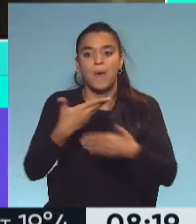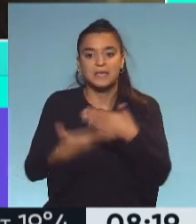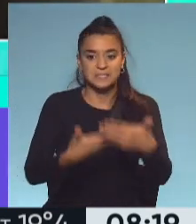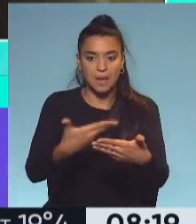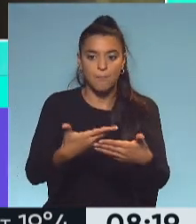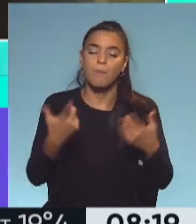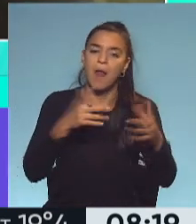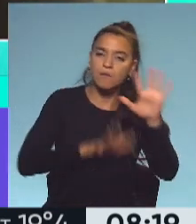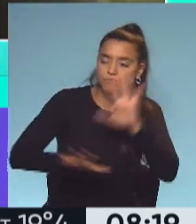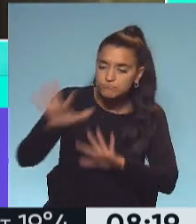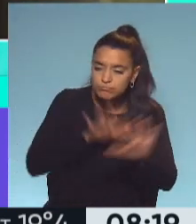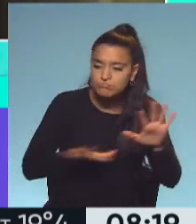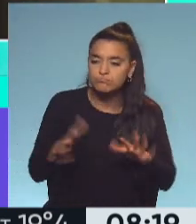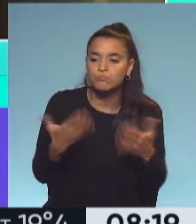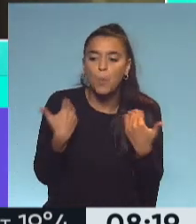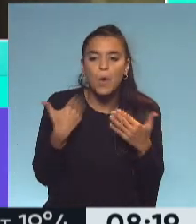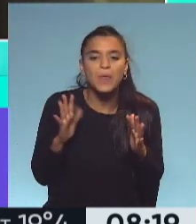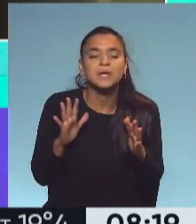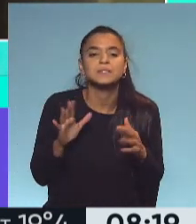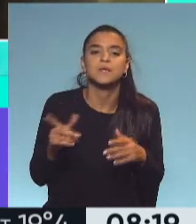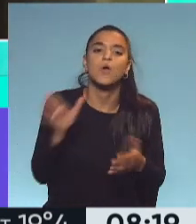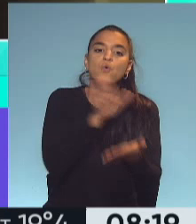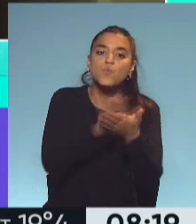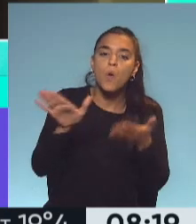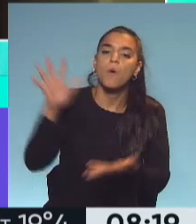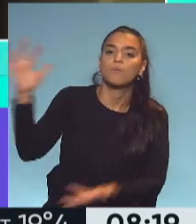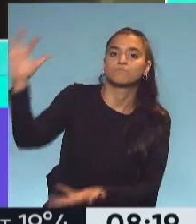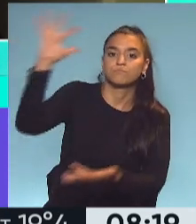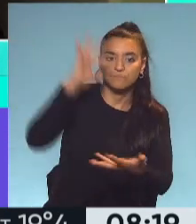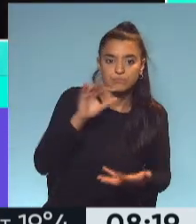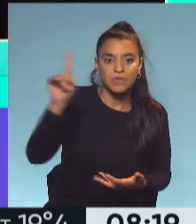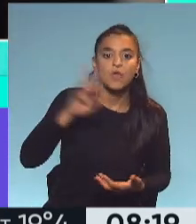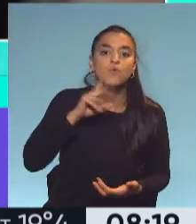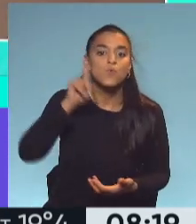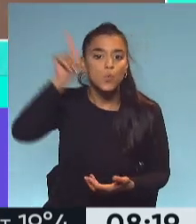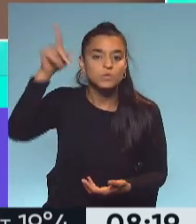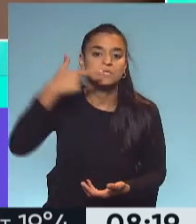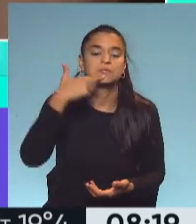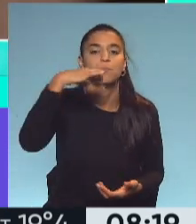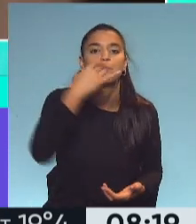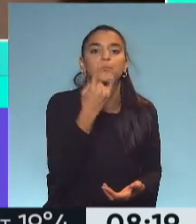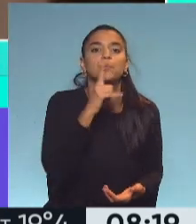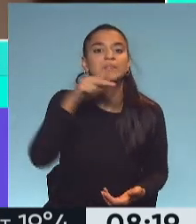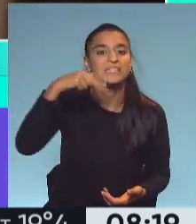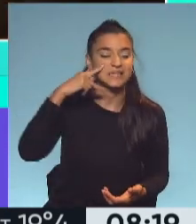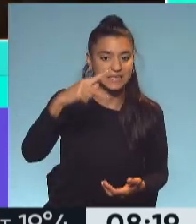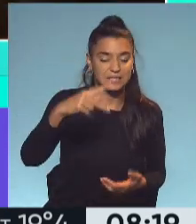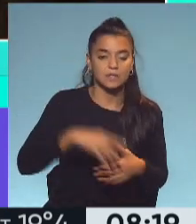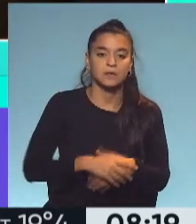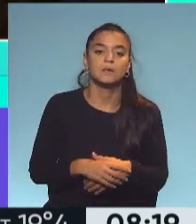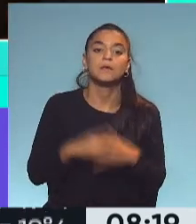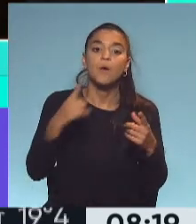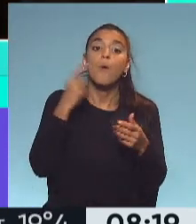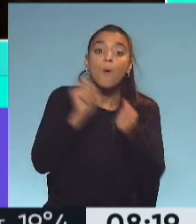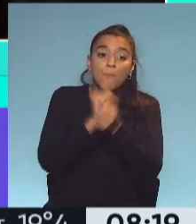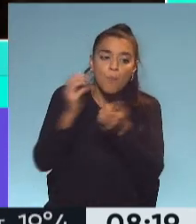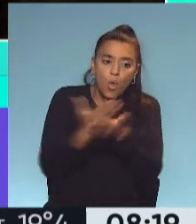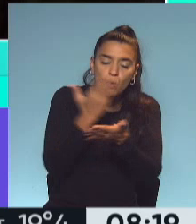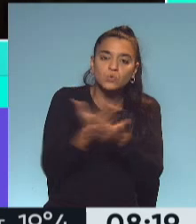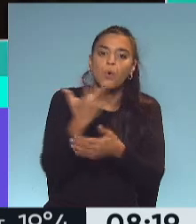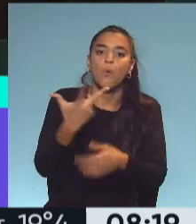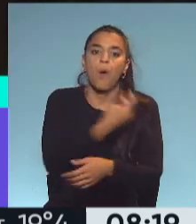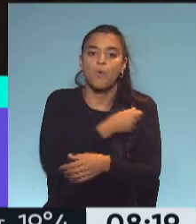para coordinar posibles ya nuevos embarques desde la Federación Rusia de la Sputnik, ¿no? Como bien decimos, la producción de la vacuna